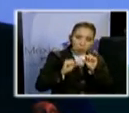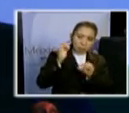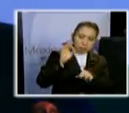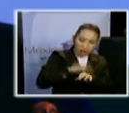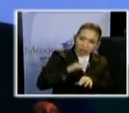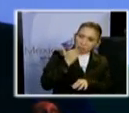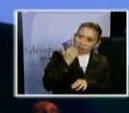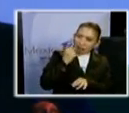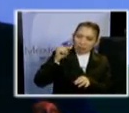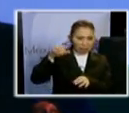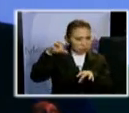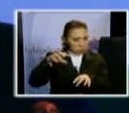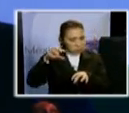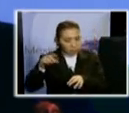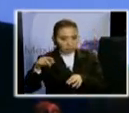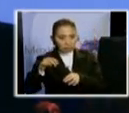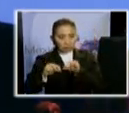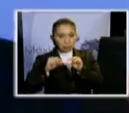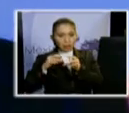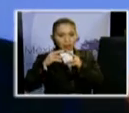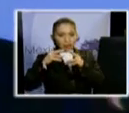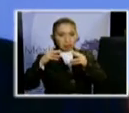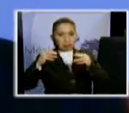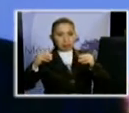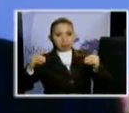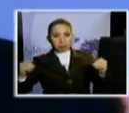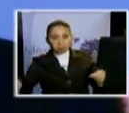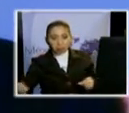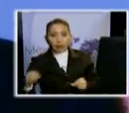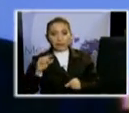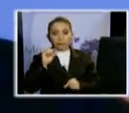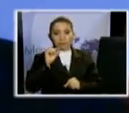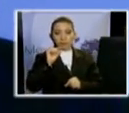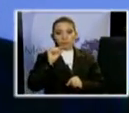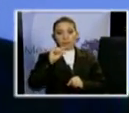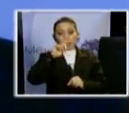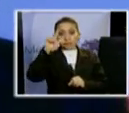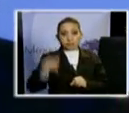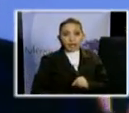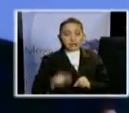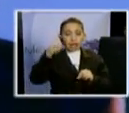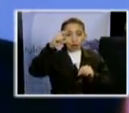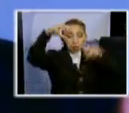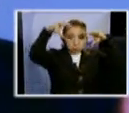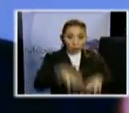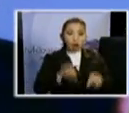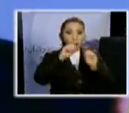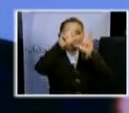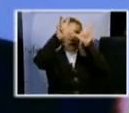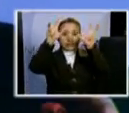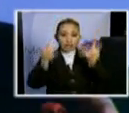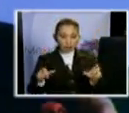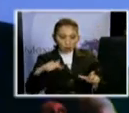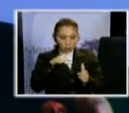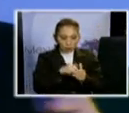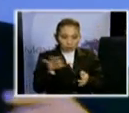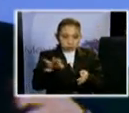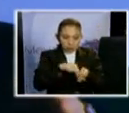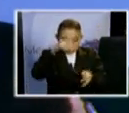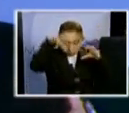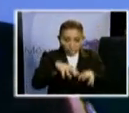parte se va a dar a manera de grandes caídas de agua o nieve en un pequeño corto